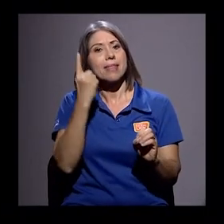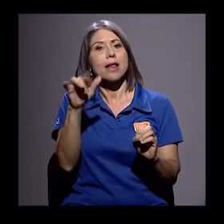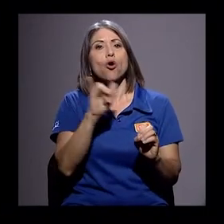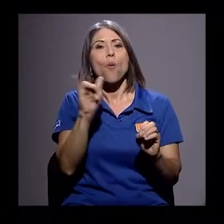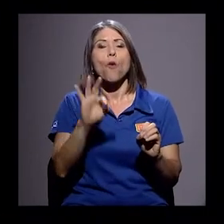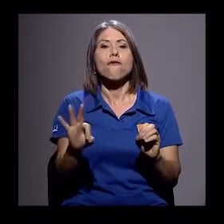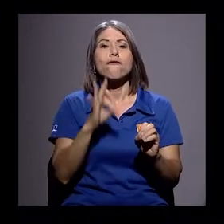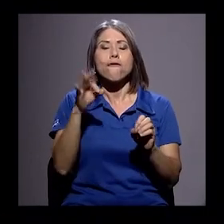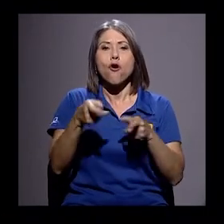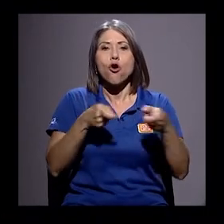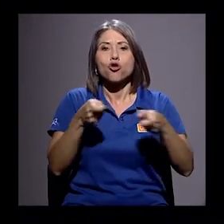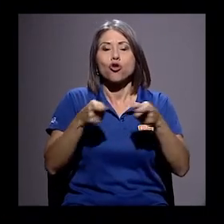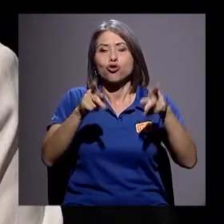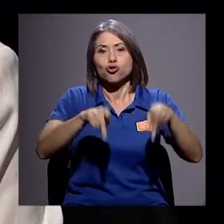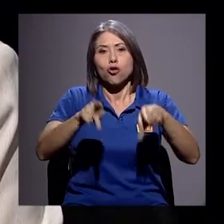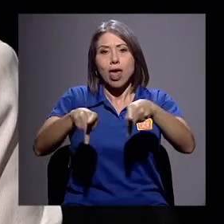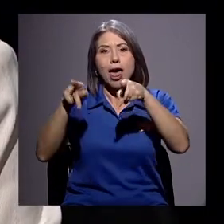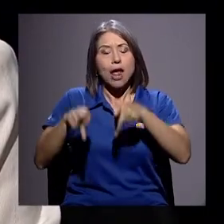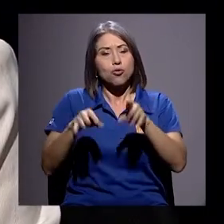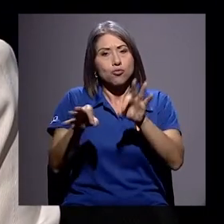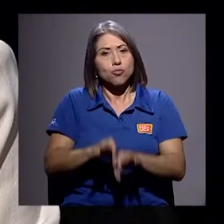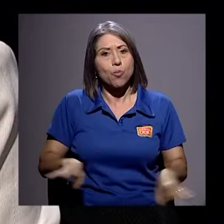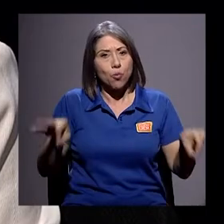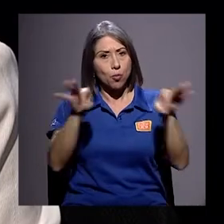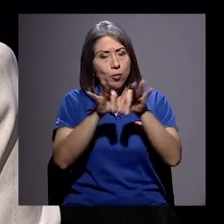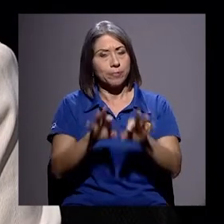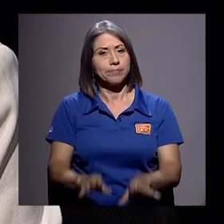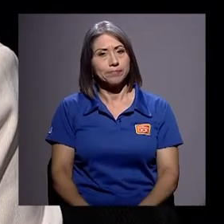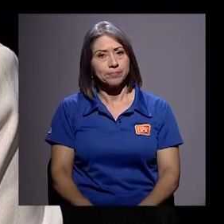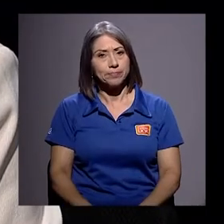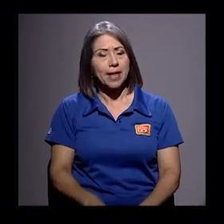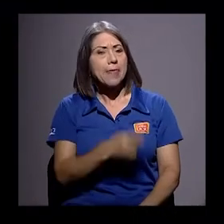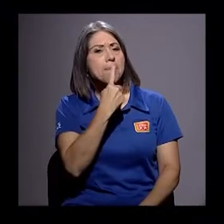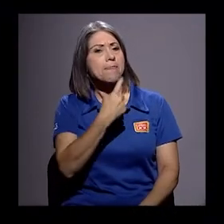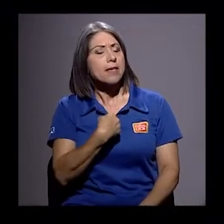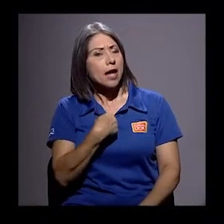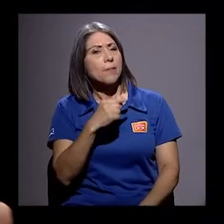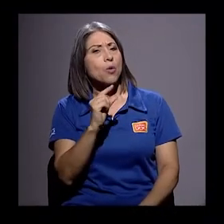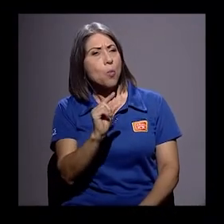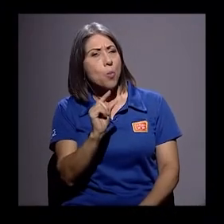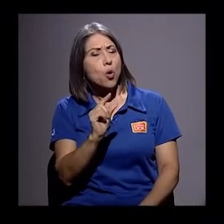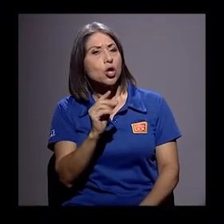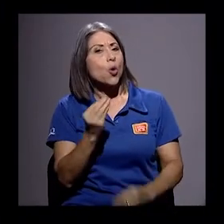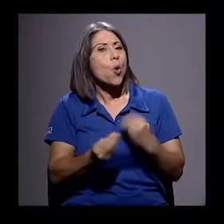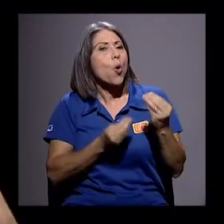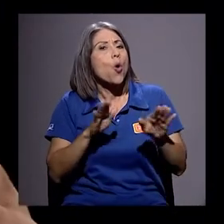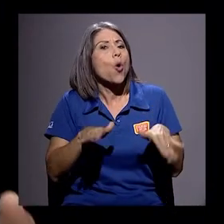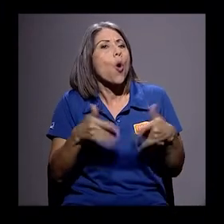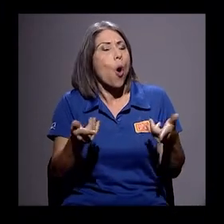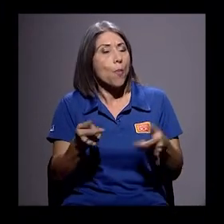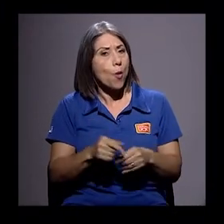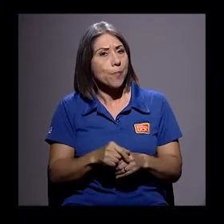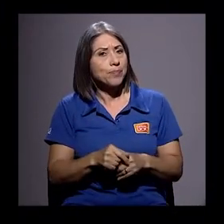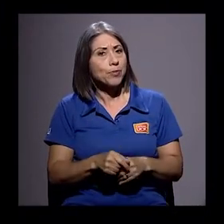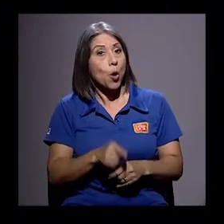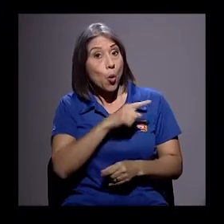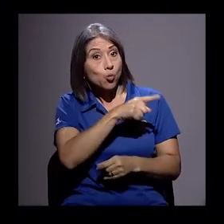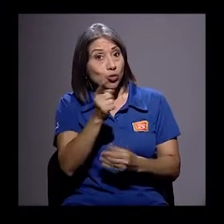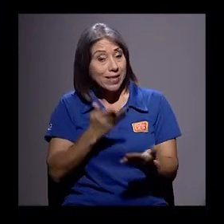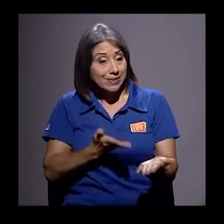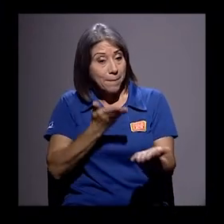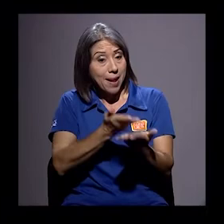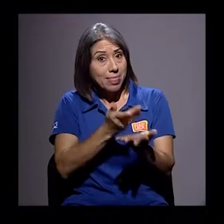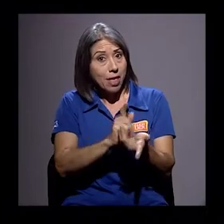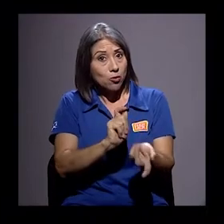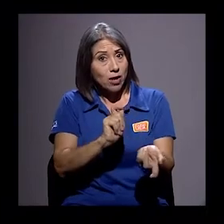control ciudadano muy valioso dígame un poquito entonces como una reforma como la que ustedes estarían